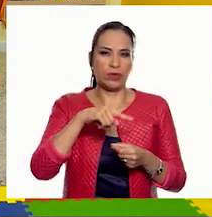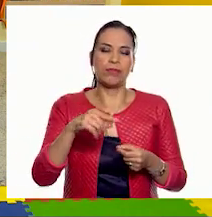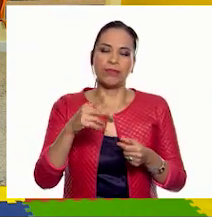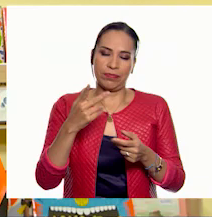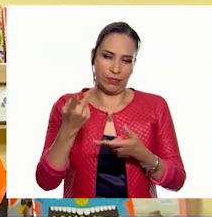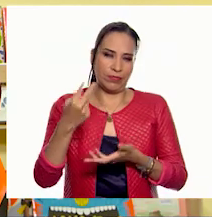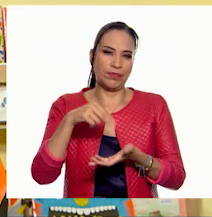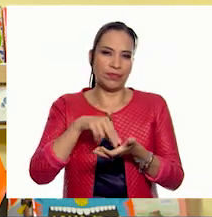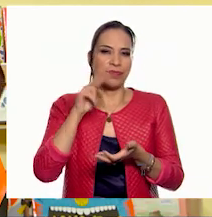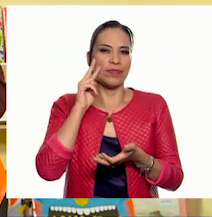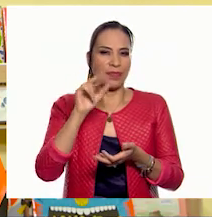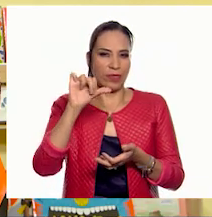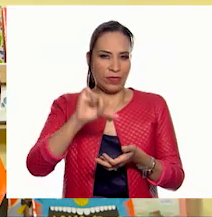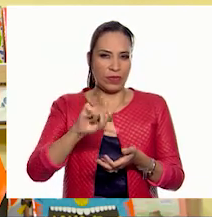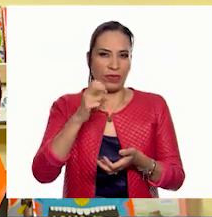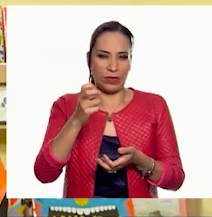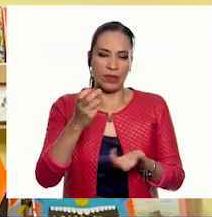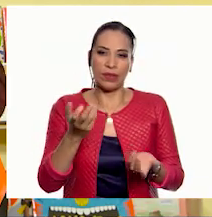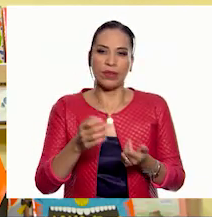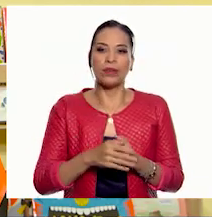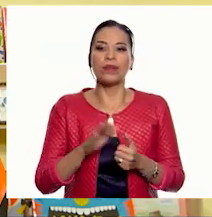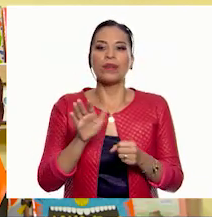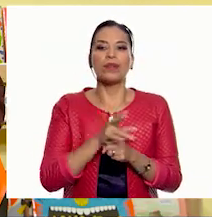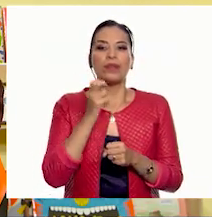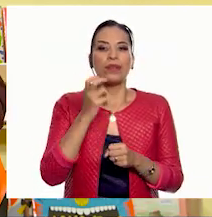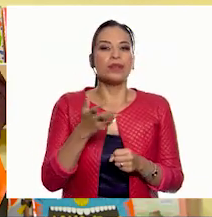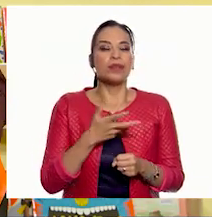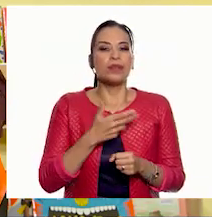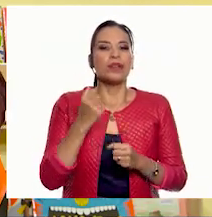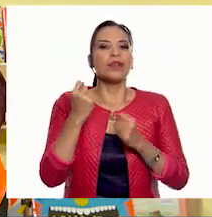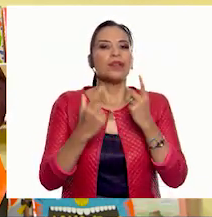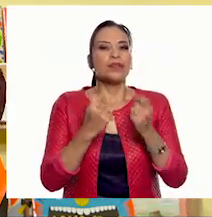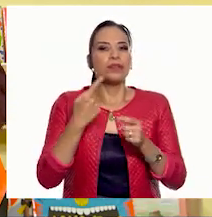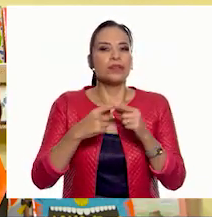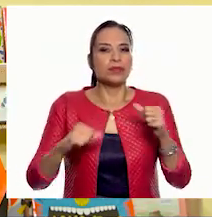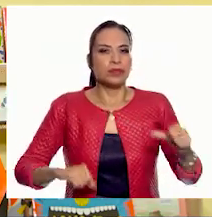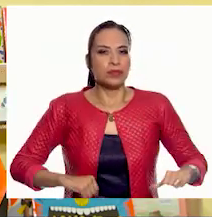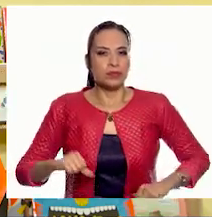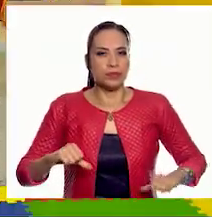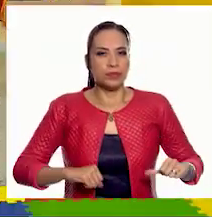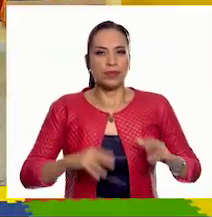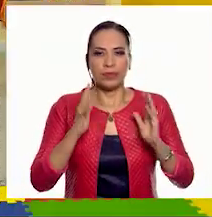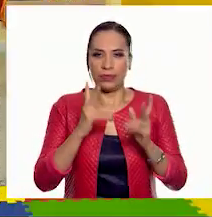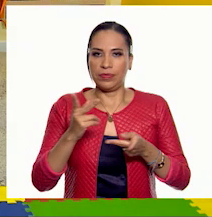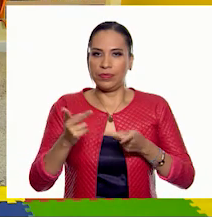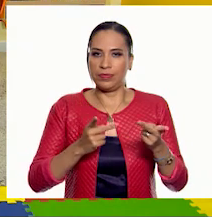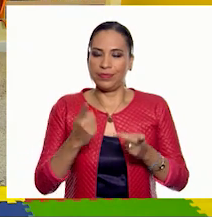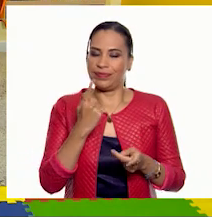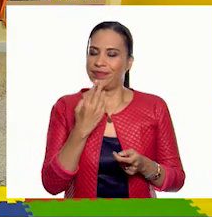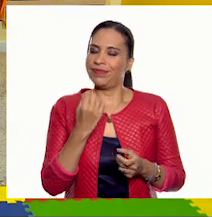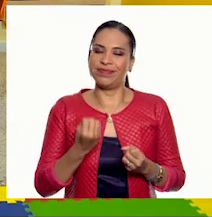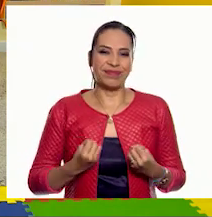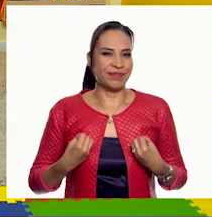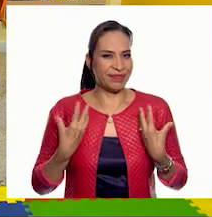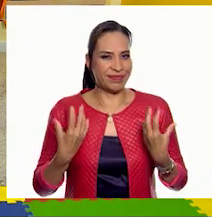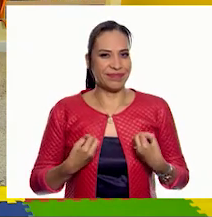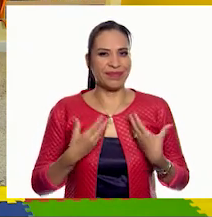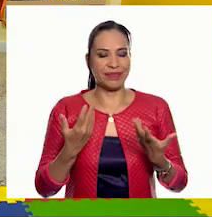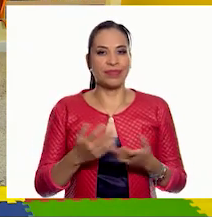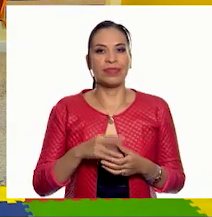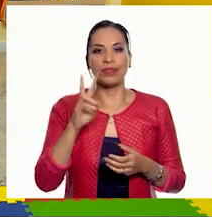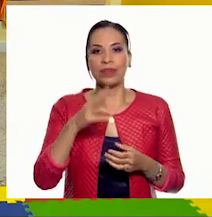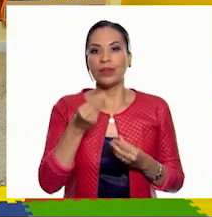aquí. Así es. Y por eso tenemos algunas actividades preparadas. ¡Ay, qué emoción, Ramón!